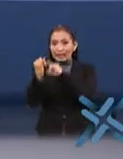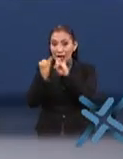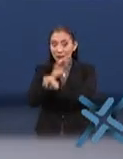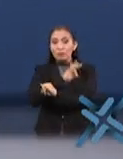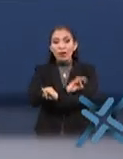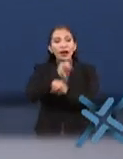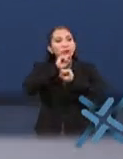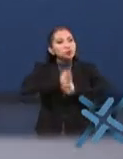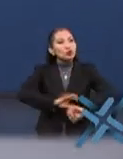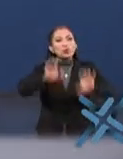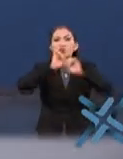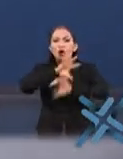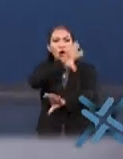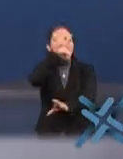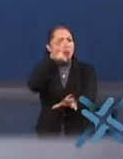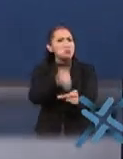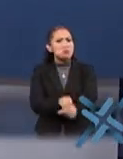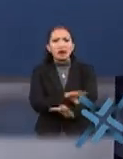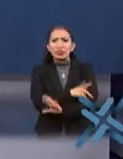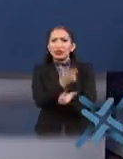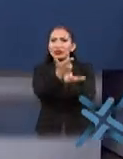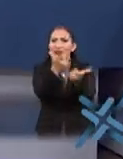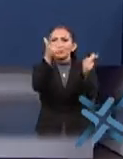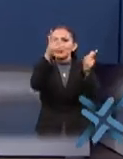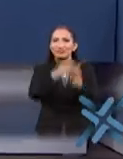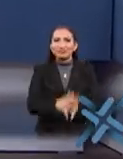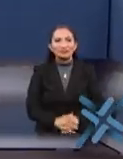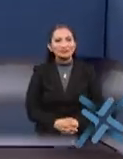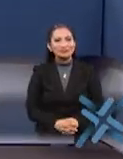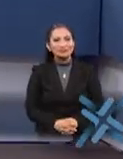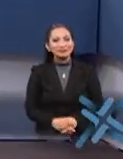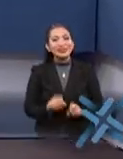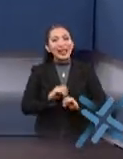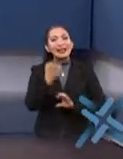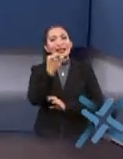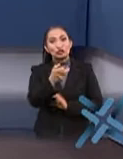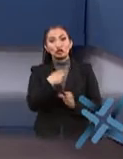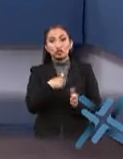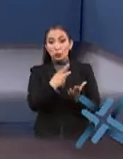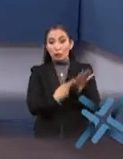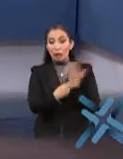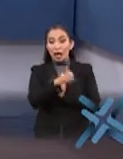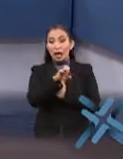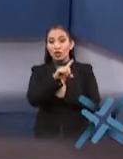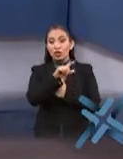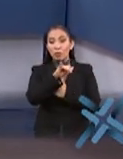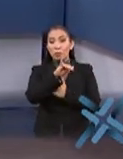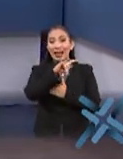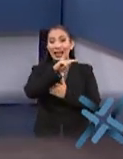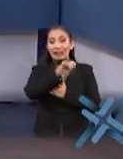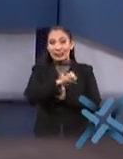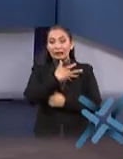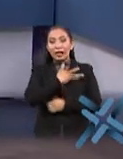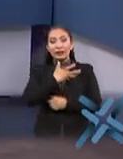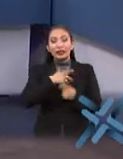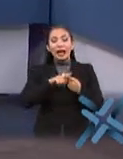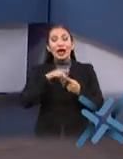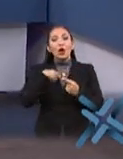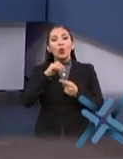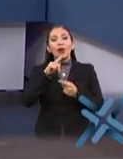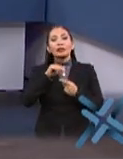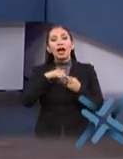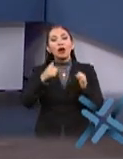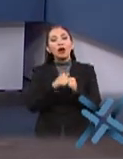puedan difundirlas completamente libres. Así es, y con estos programas, EduByte cuenta conmigo en corto y